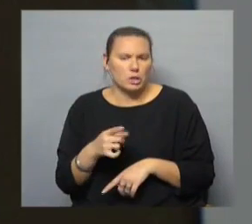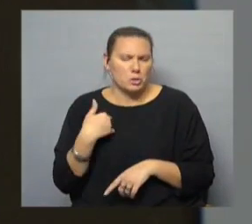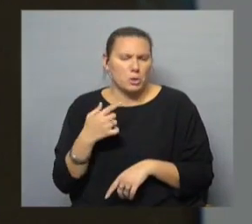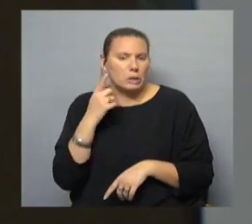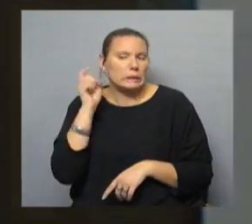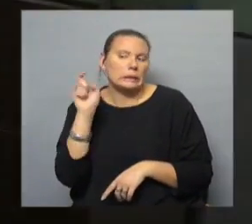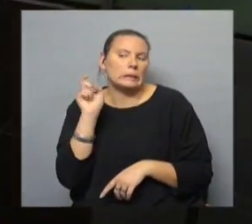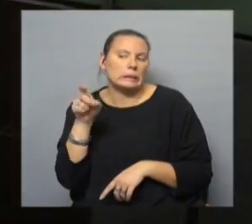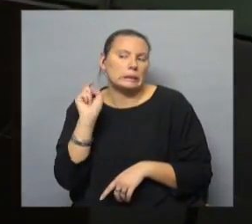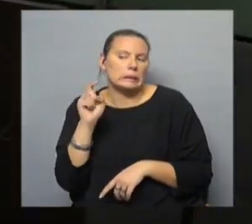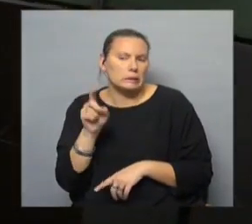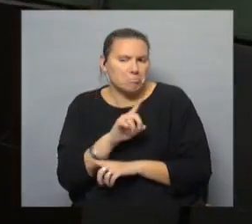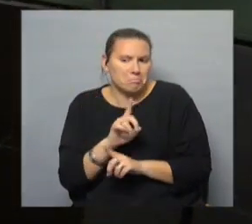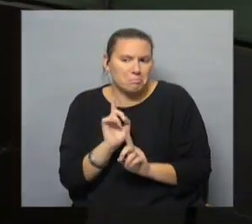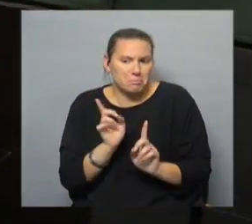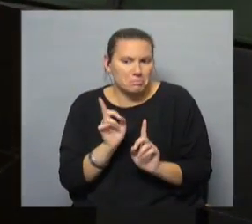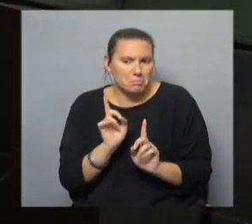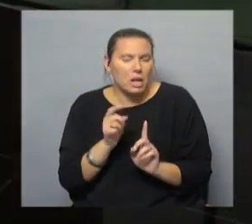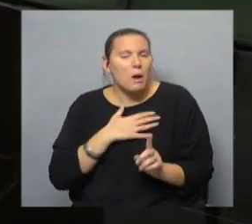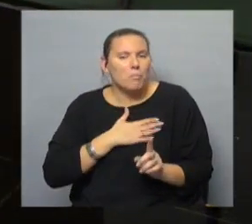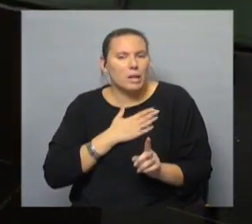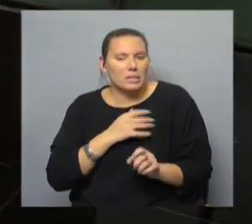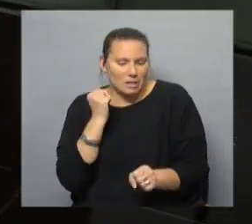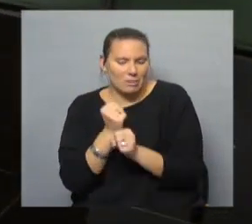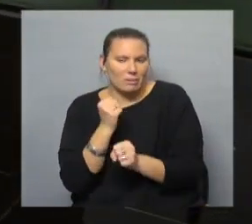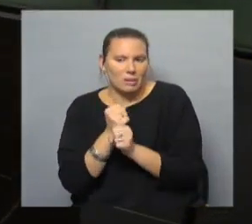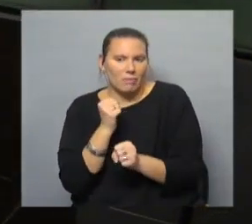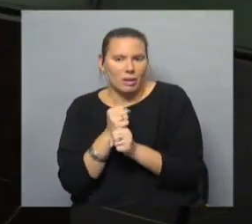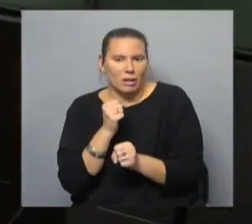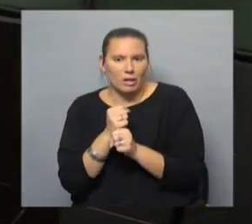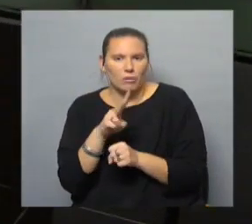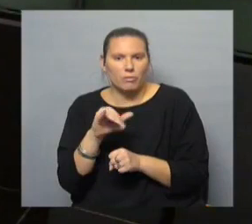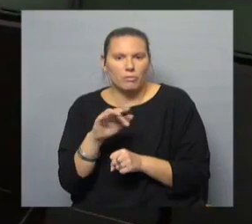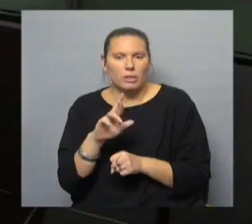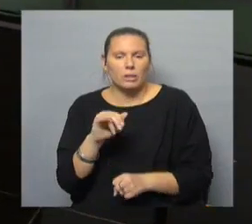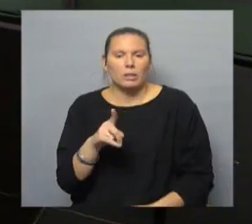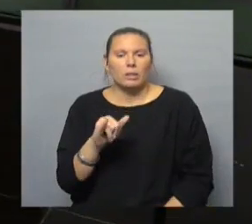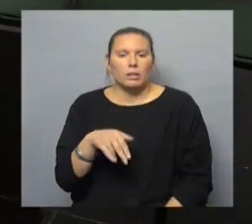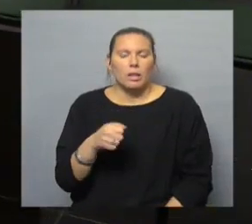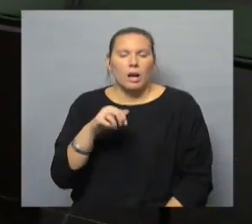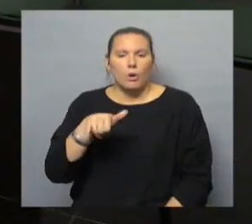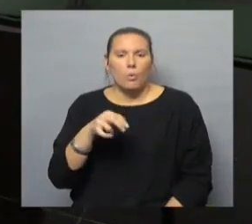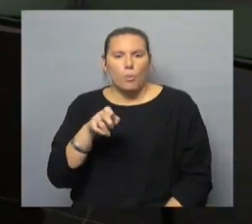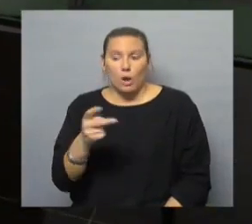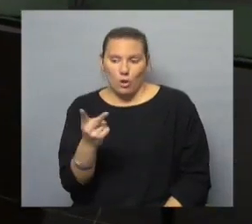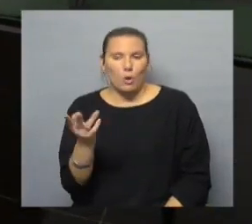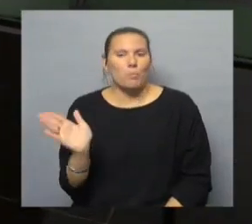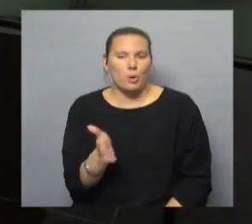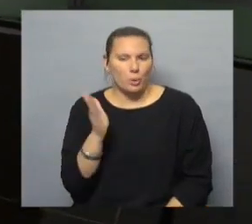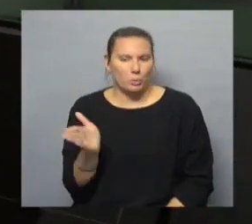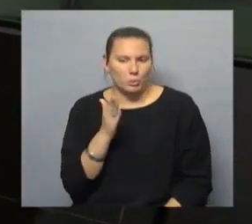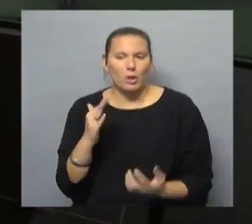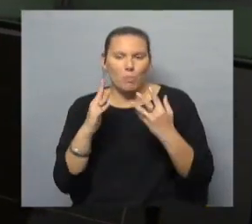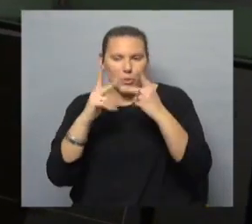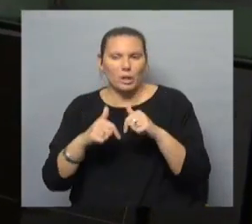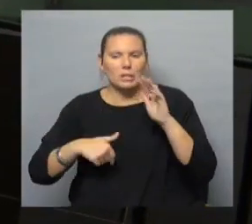pendiente, tengo el placer de poder laburar con Virginia Buglioli y Juan Álvarez, que son los productores, que están como que